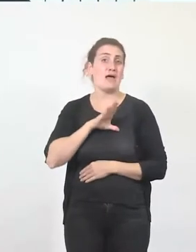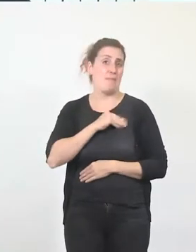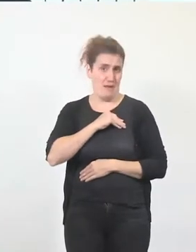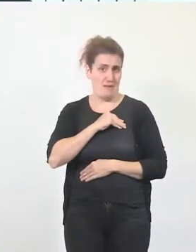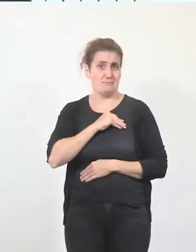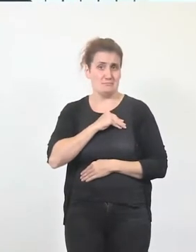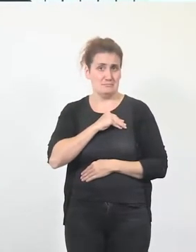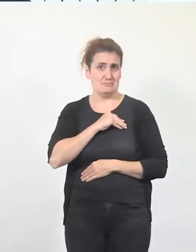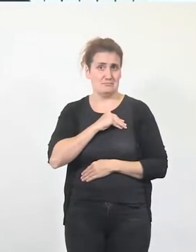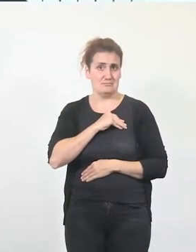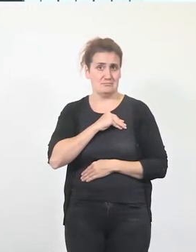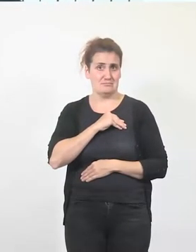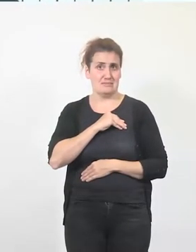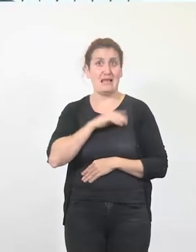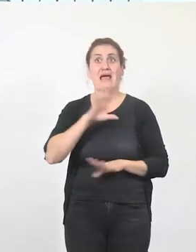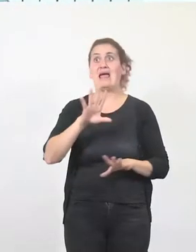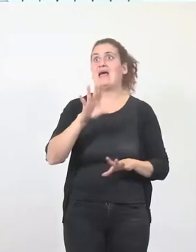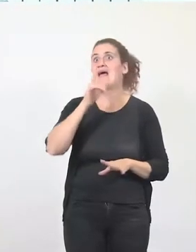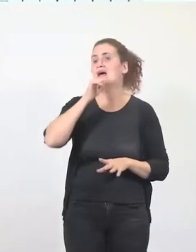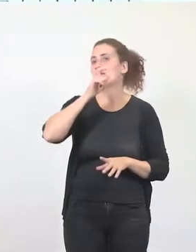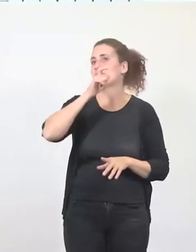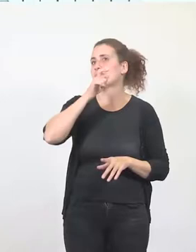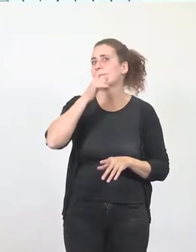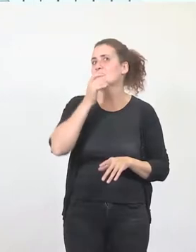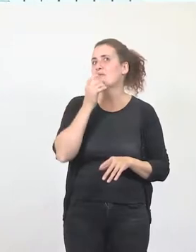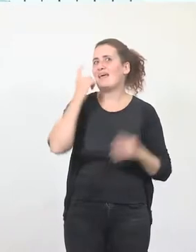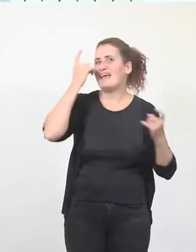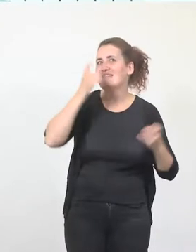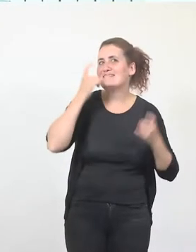quien está intentando incluso